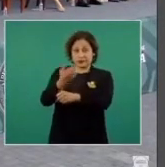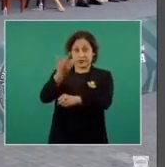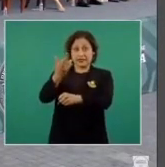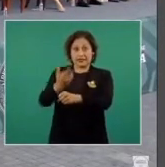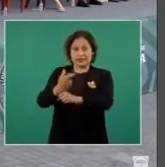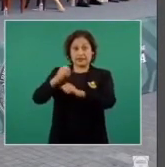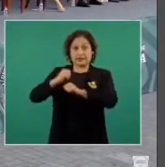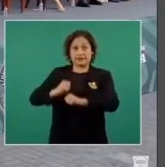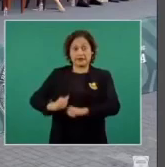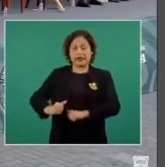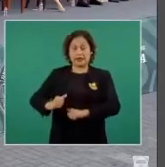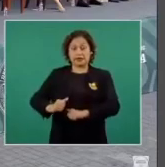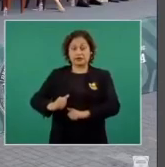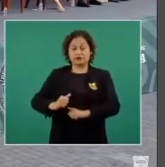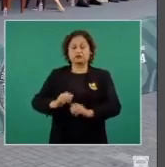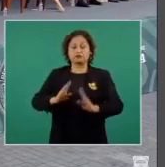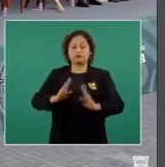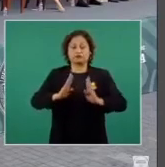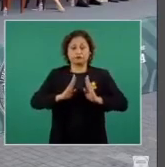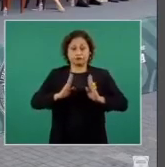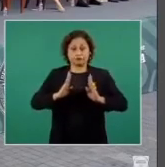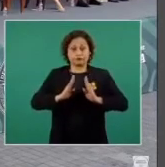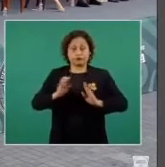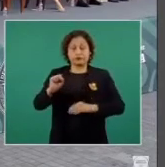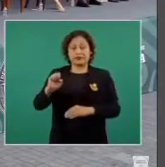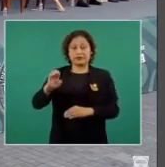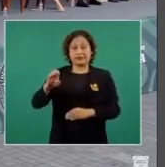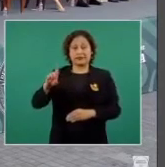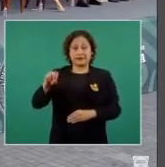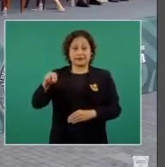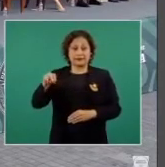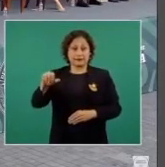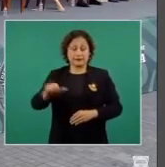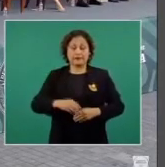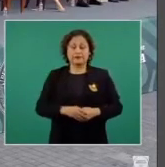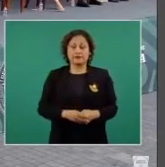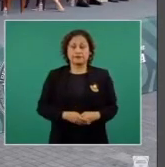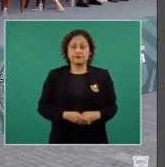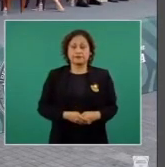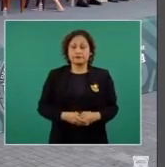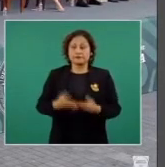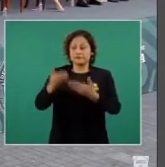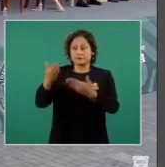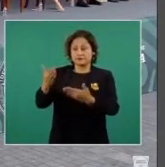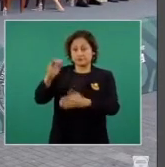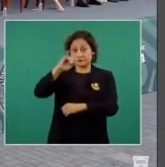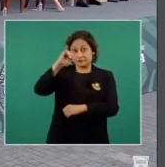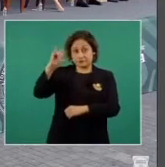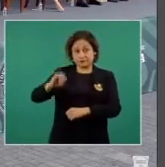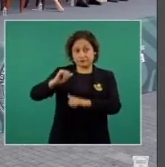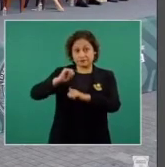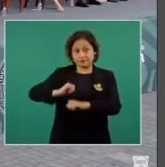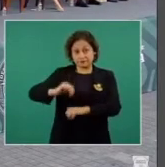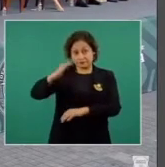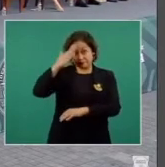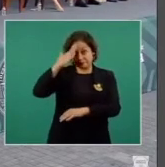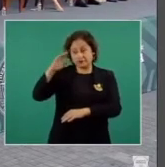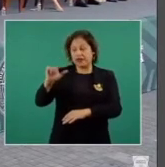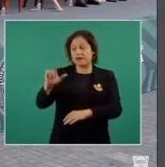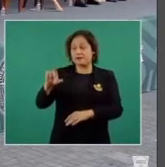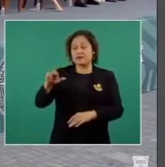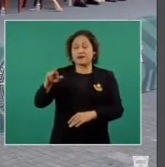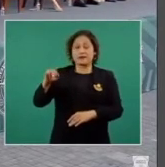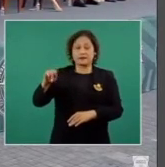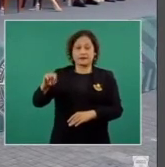gustó, porque fue muy claro, fue muy sencillo, les dio diarrea a los derechistas y por supuesto pues que a mí